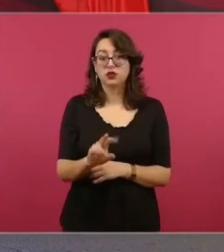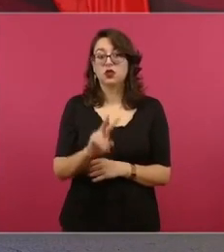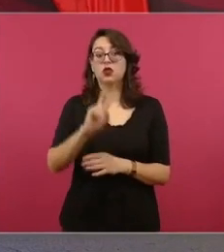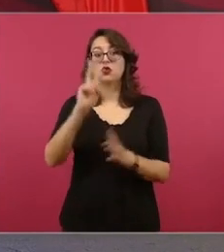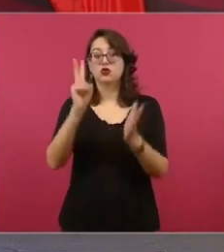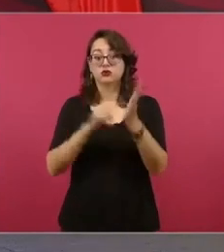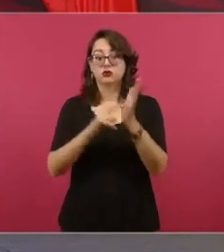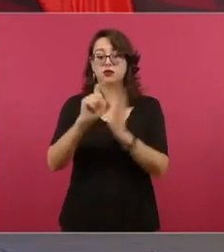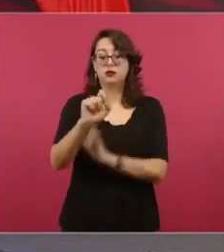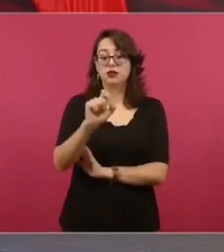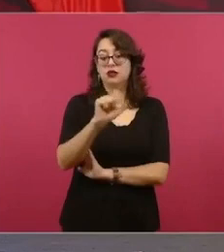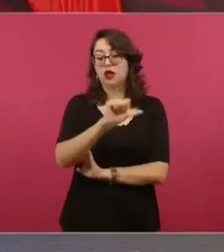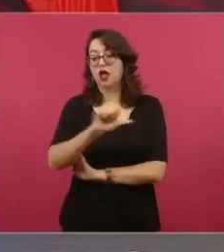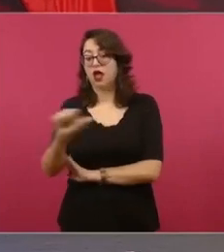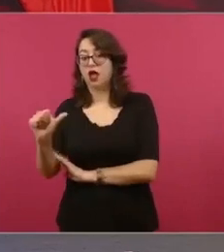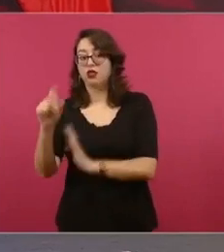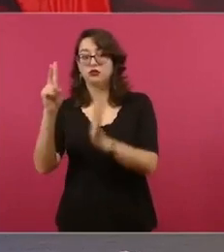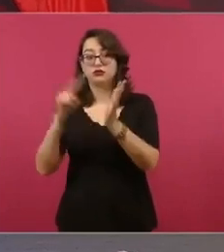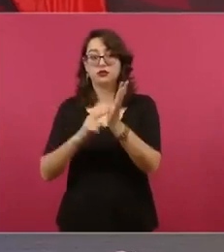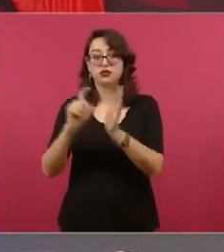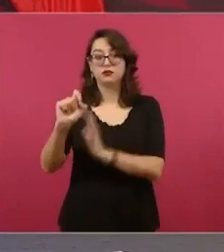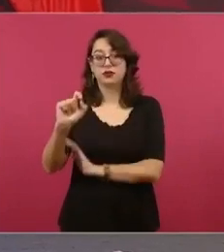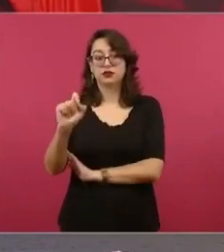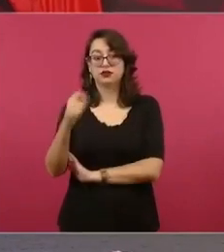y del 20 al 22,